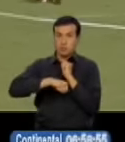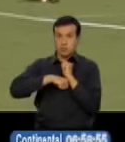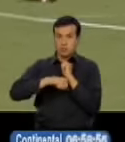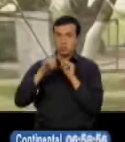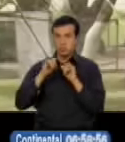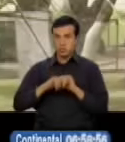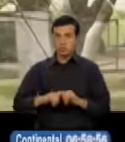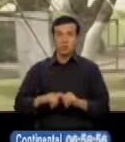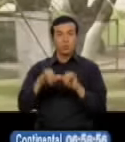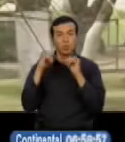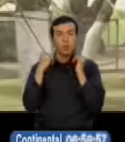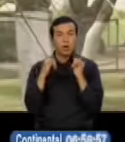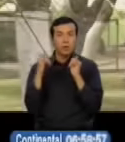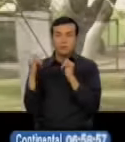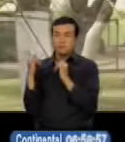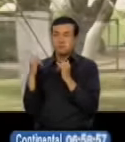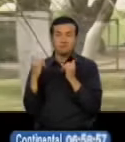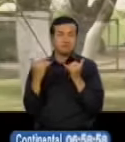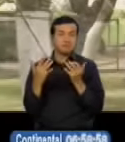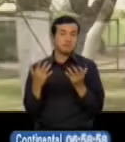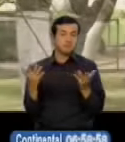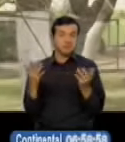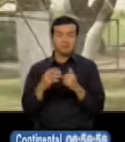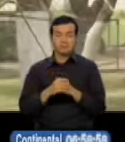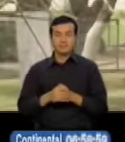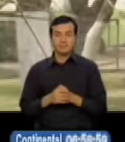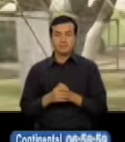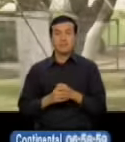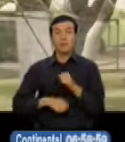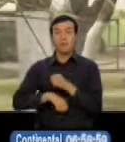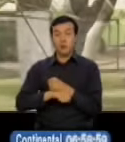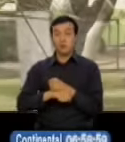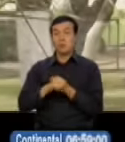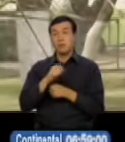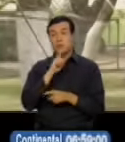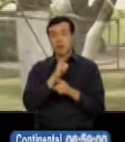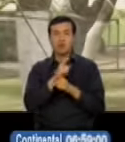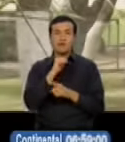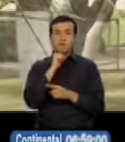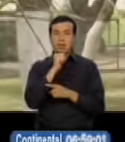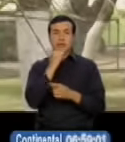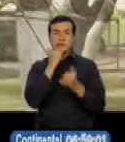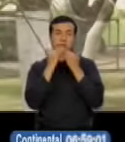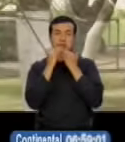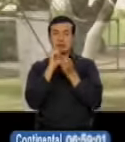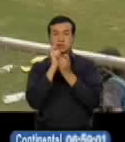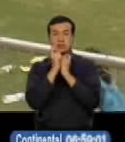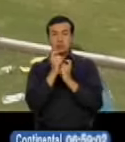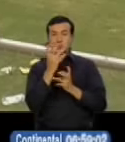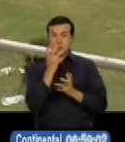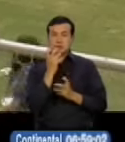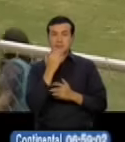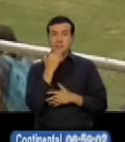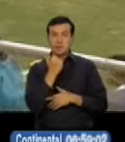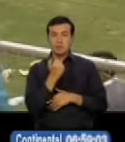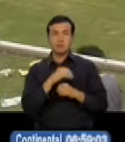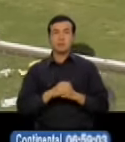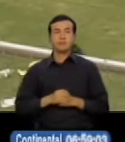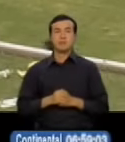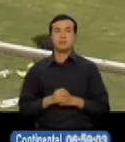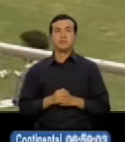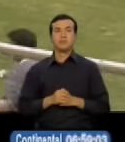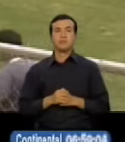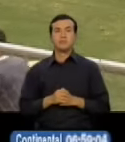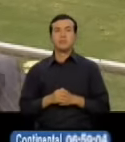jugar fútbol, entonces hay cosas por mejorar, por pulir todavía y estamos día a día tratando de mejorar en eso. Y la determinación en Liga,